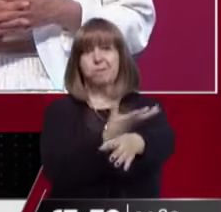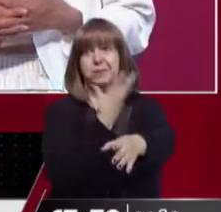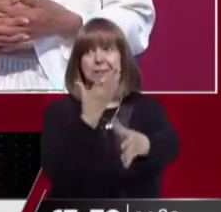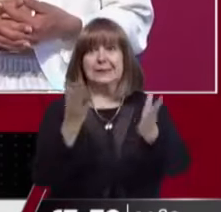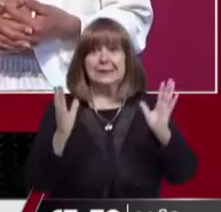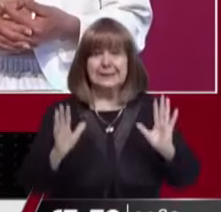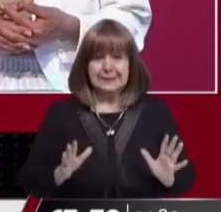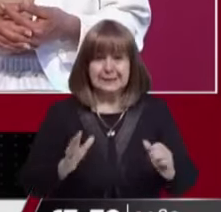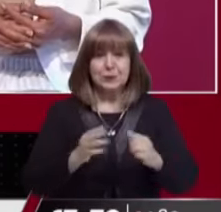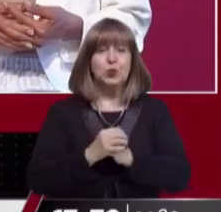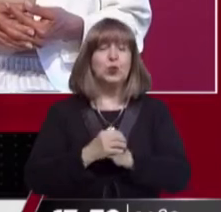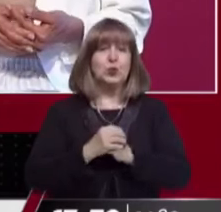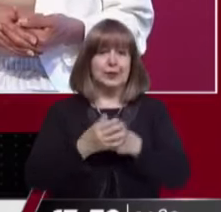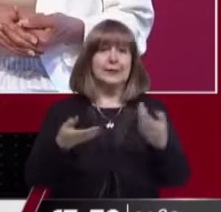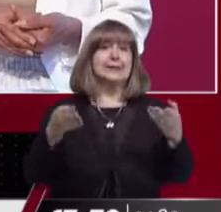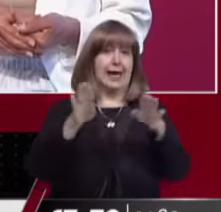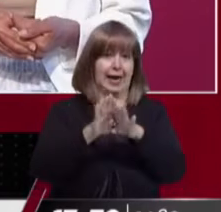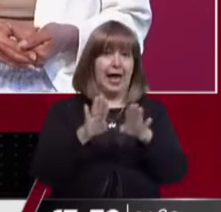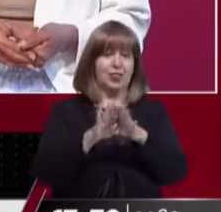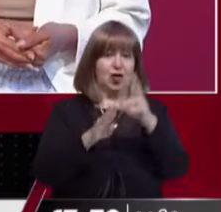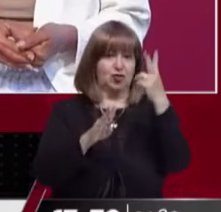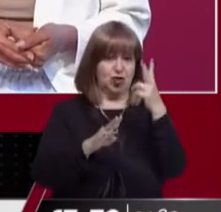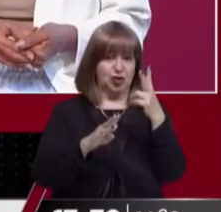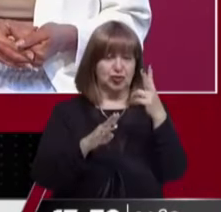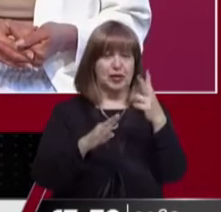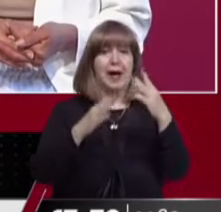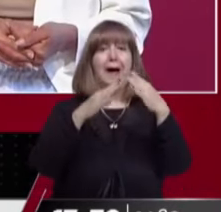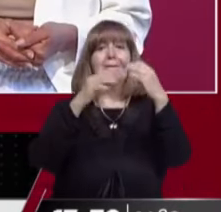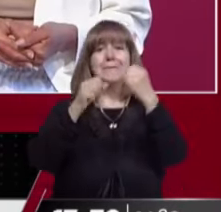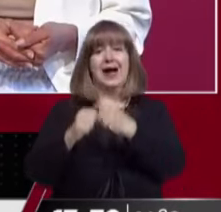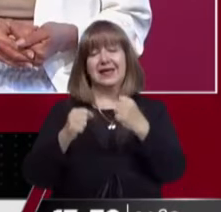un comunicado de cierre de algunos de ellos.